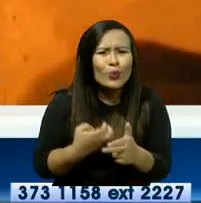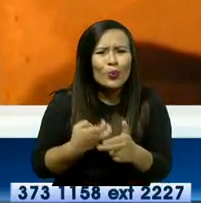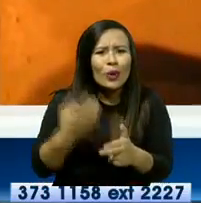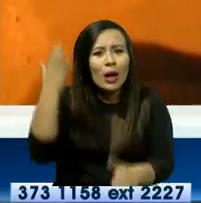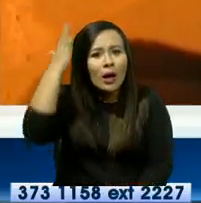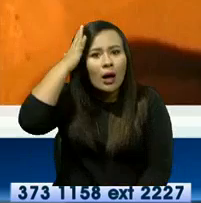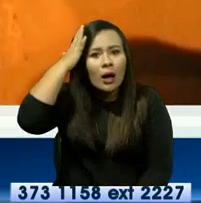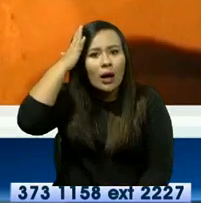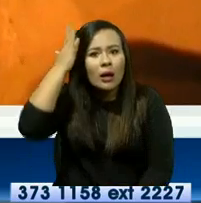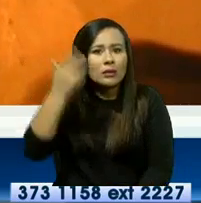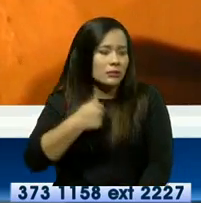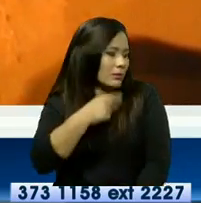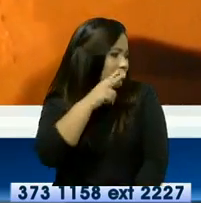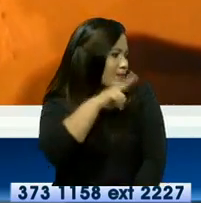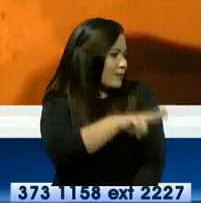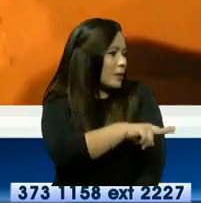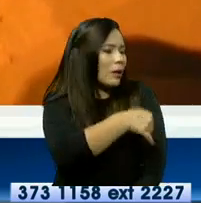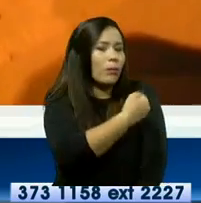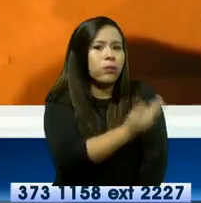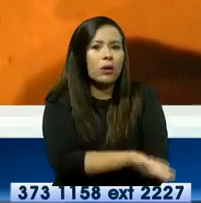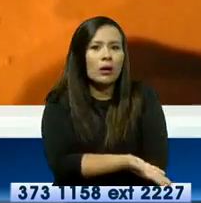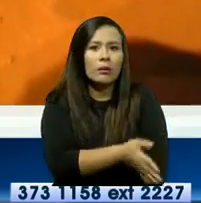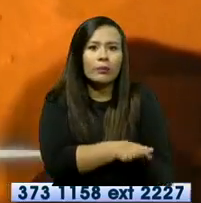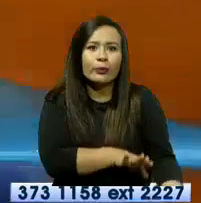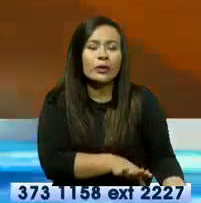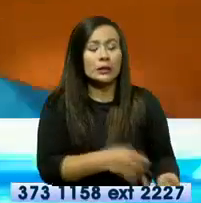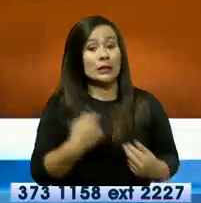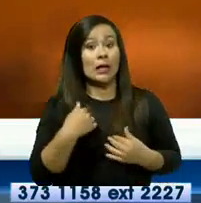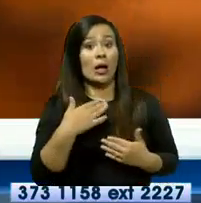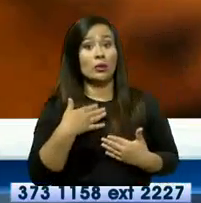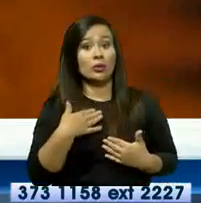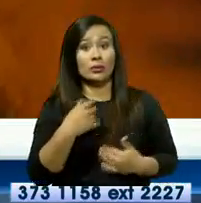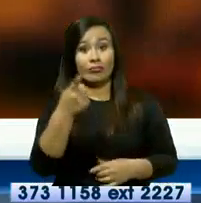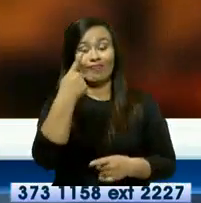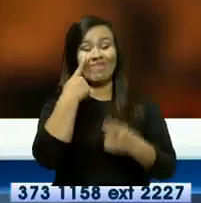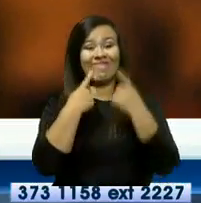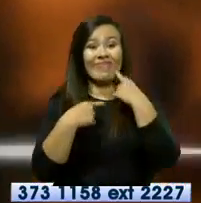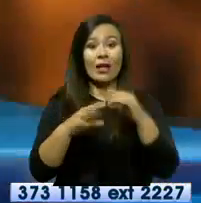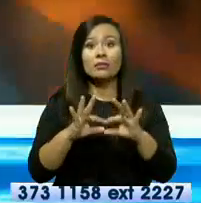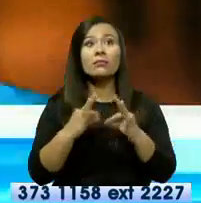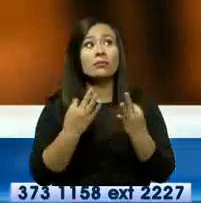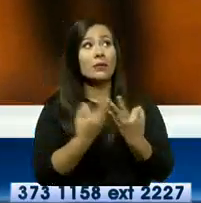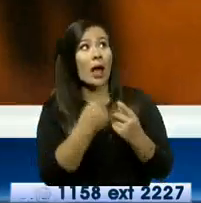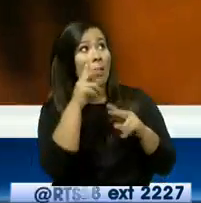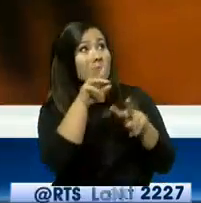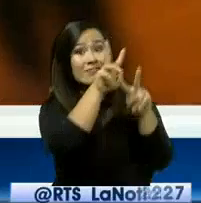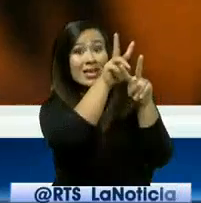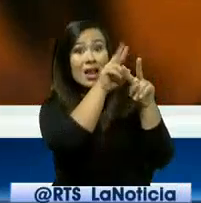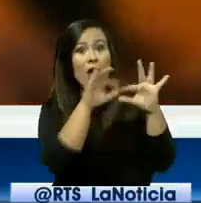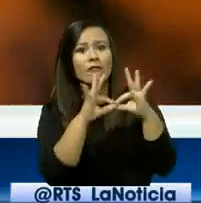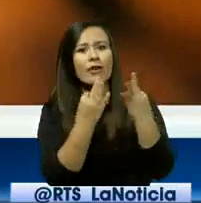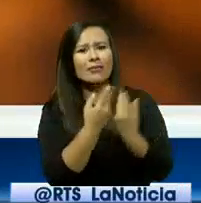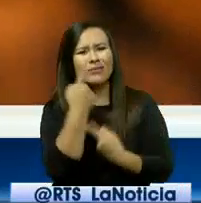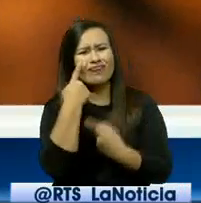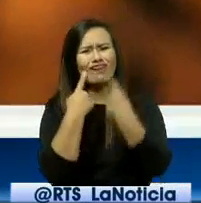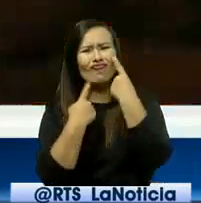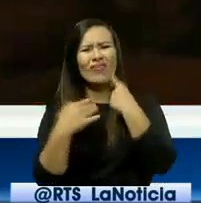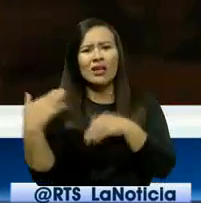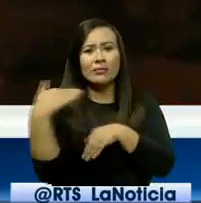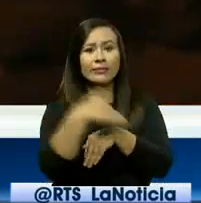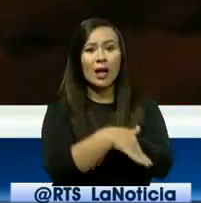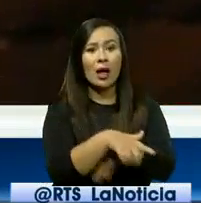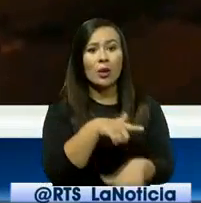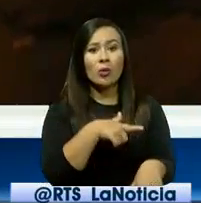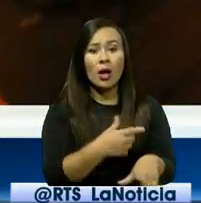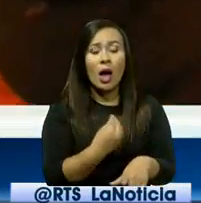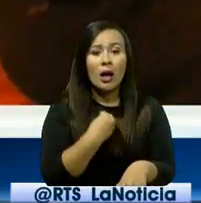en cuenta por el retrovisor que ya estaba ya todito para acá, botado el man. Los familiares llegaron luego al sitio de la tragedia y